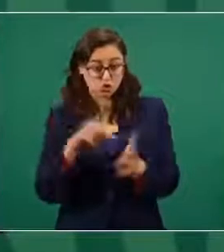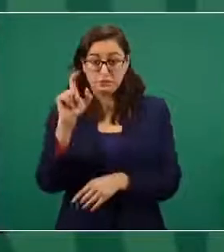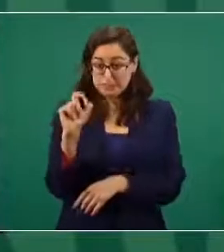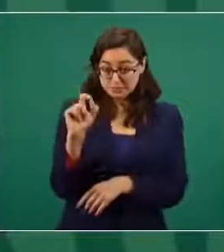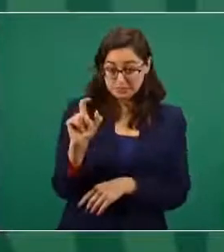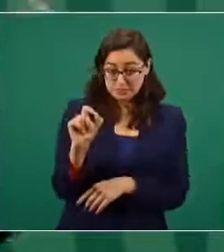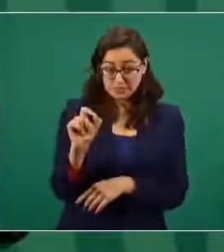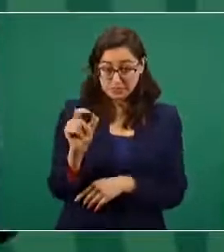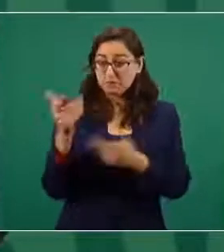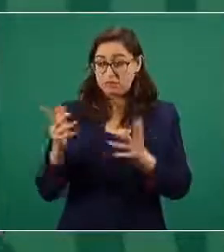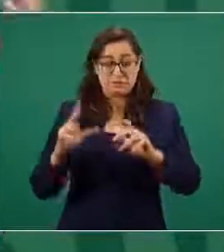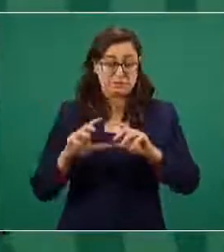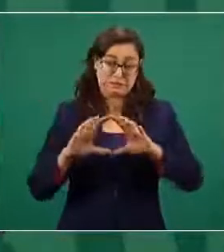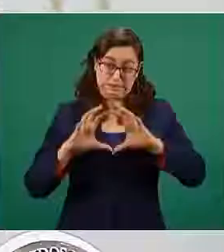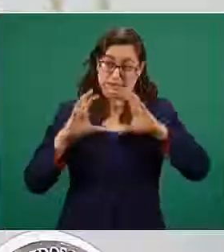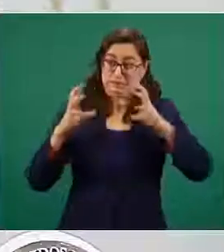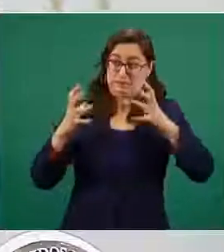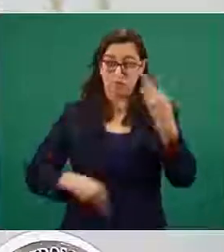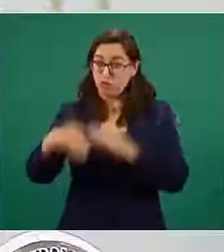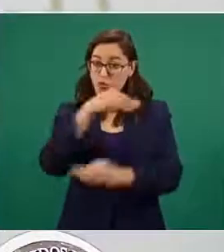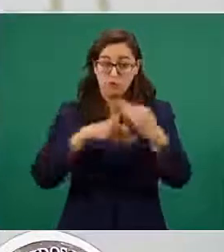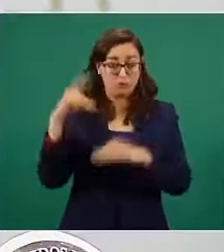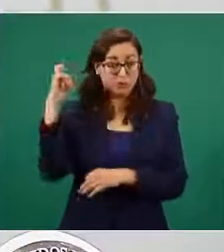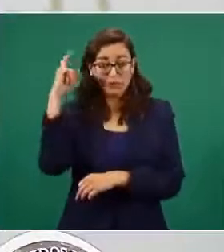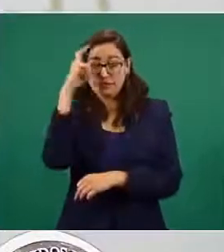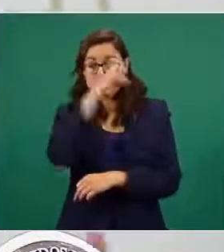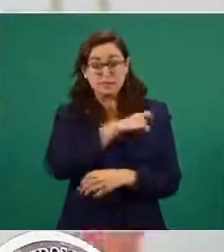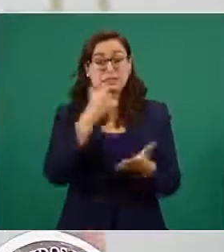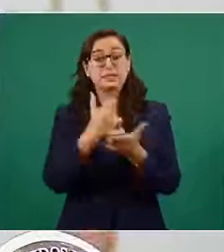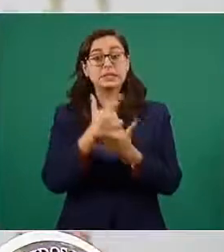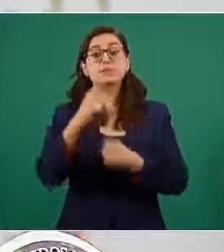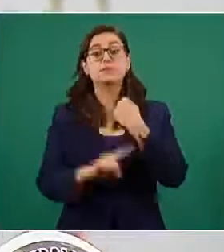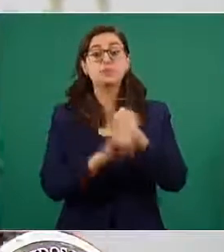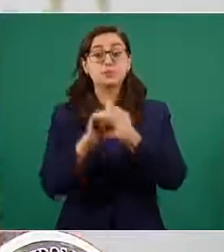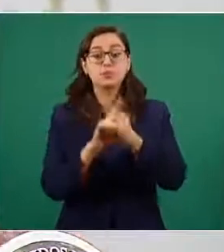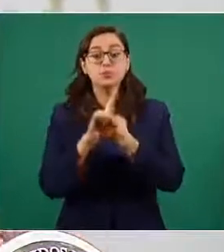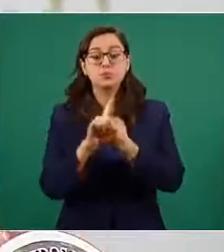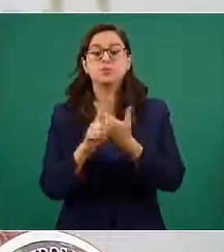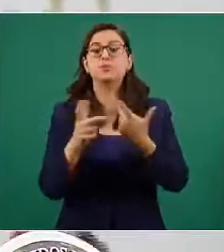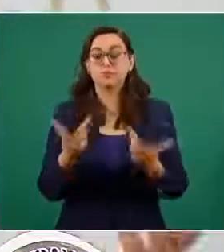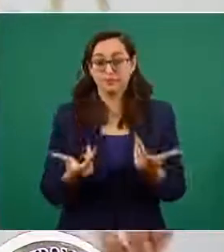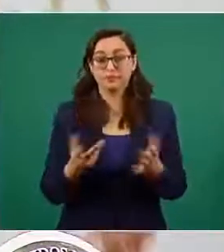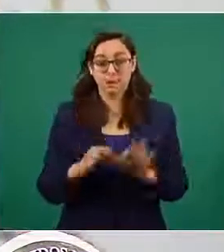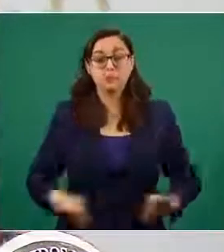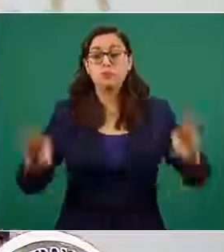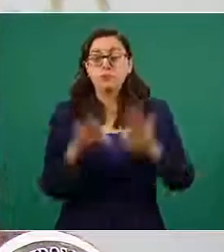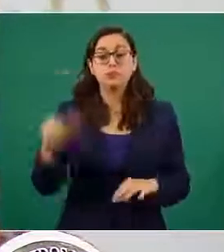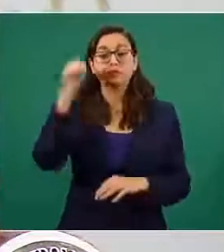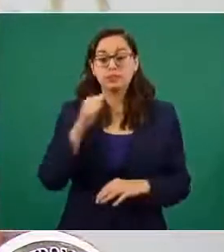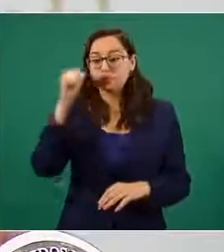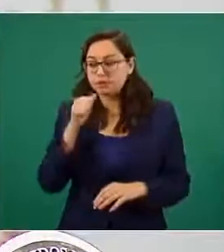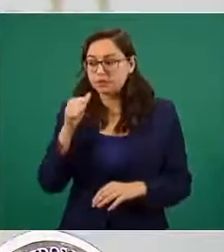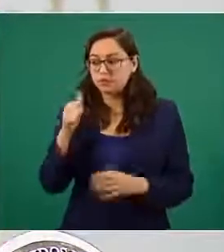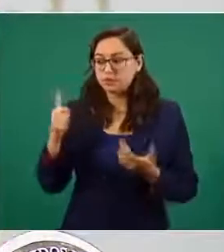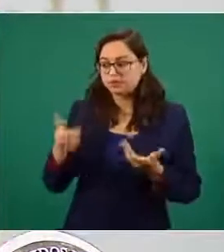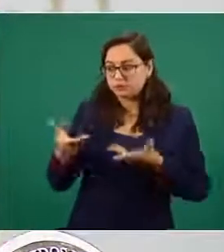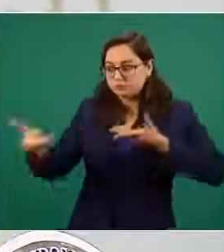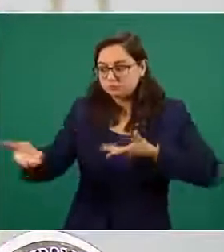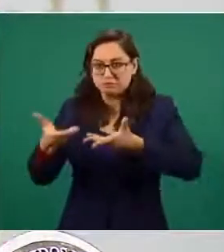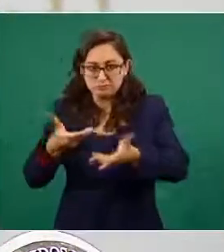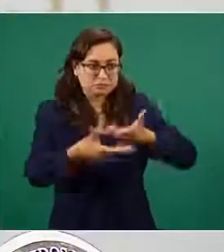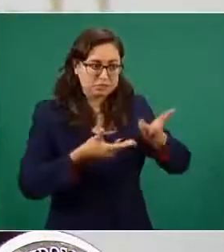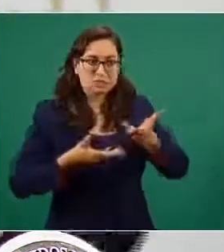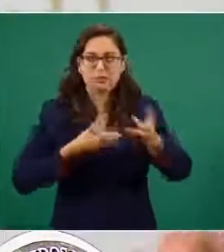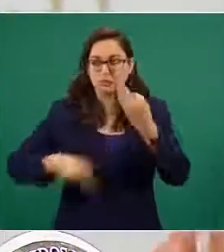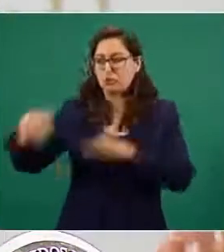ante un fenómeno masivo de estas proporciones, siempre es importante que todos tengamos consideración de los demás, que todos tengamos muy claro que no existimos solo